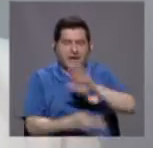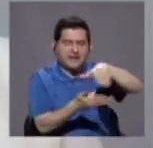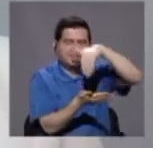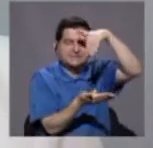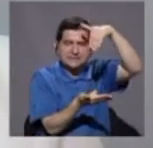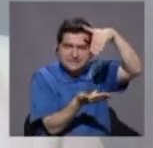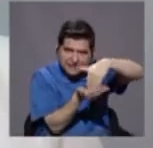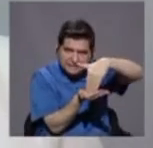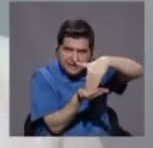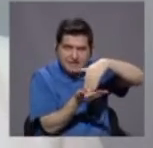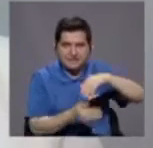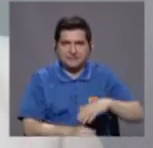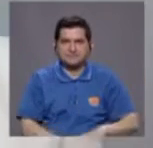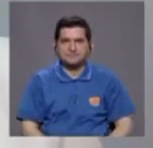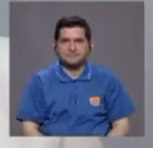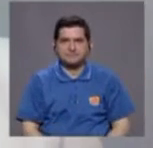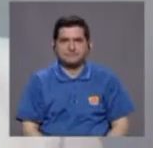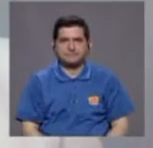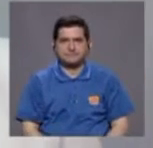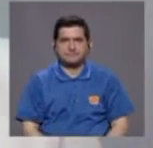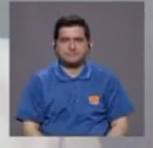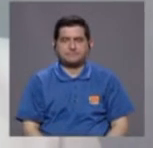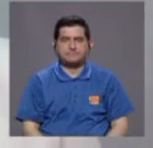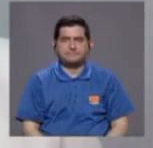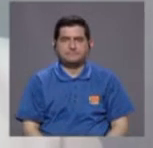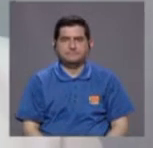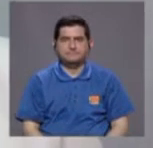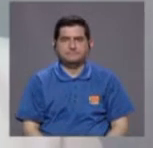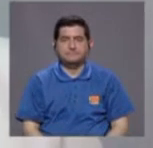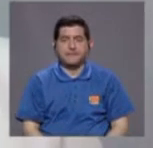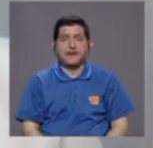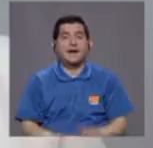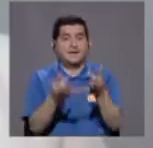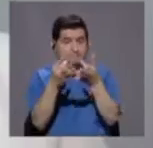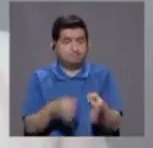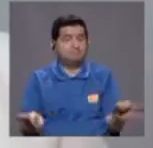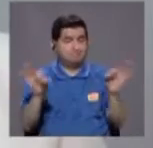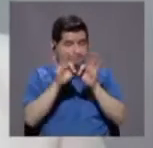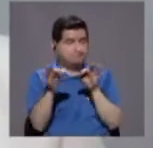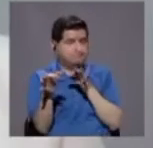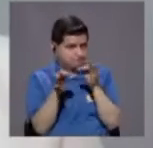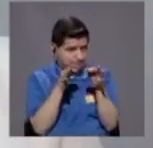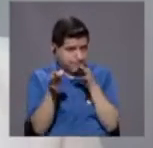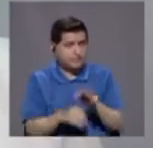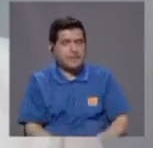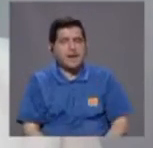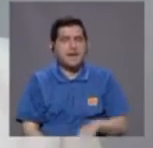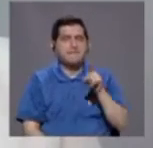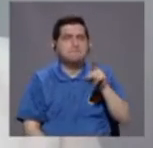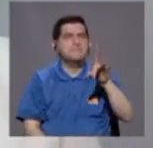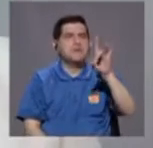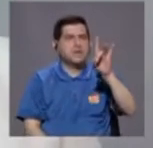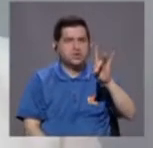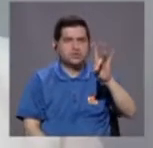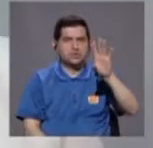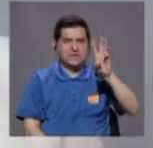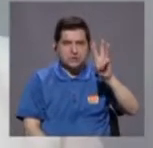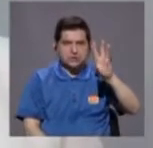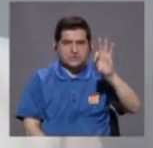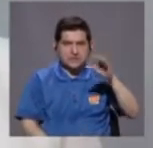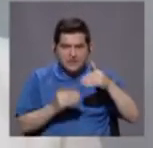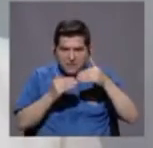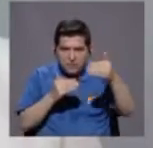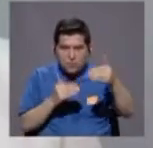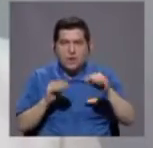centralizada. Aquí habría que indicar que desde 1869